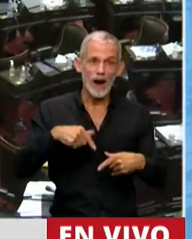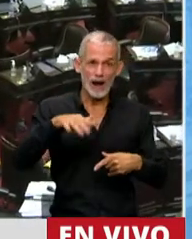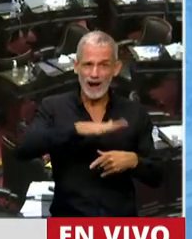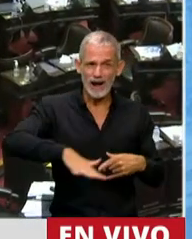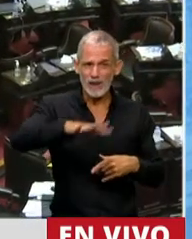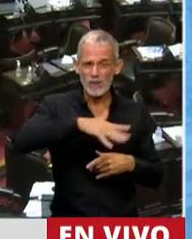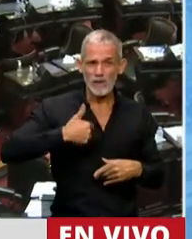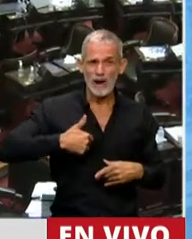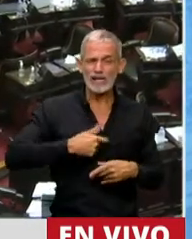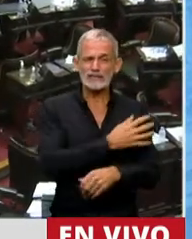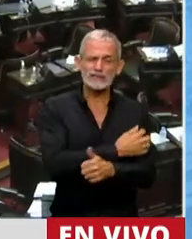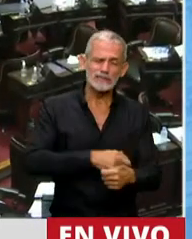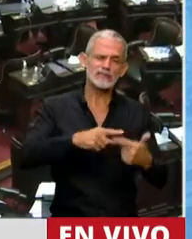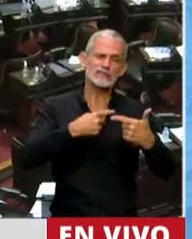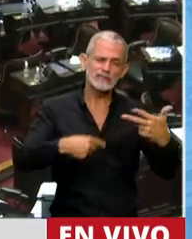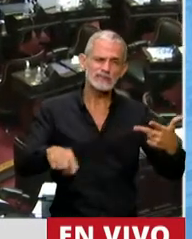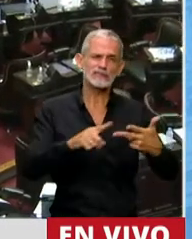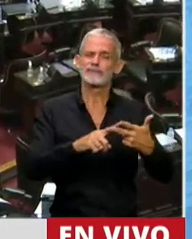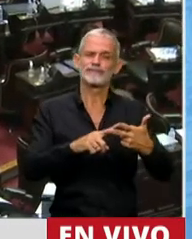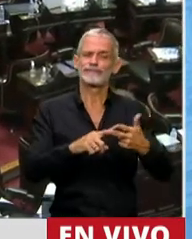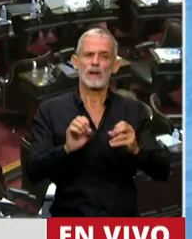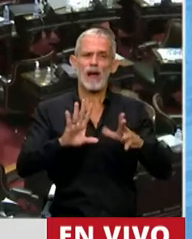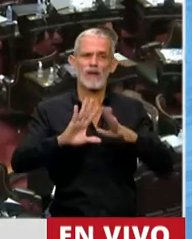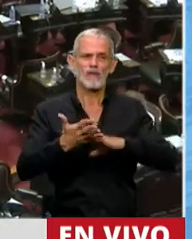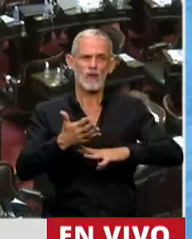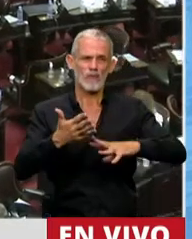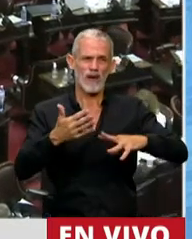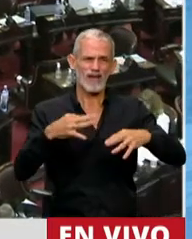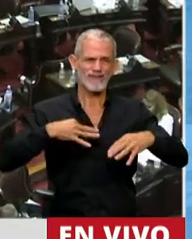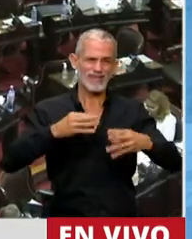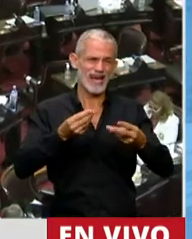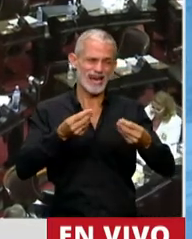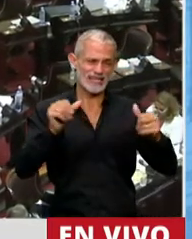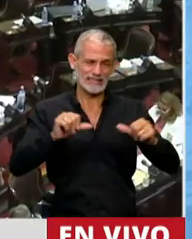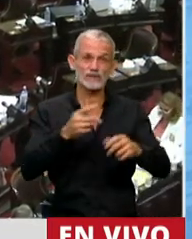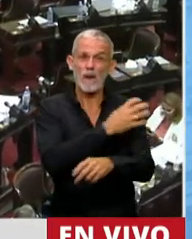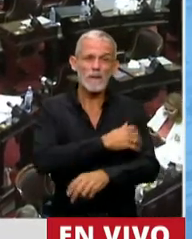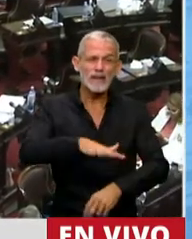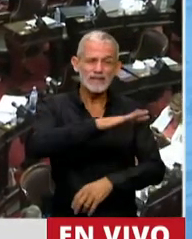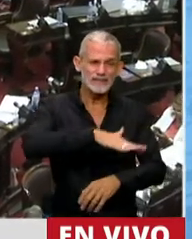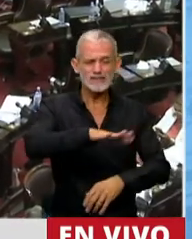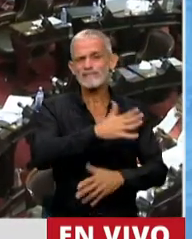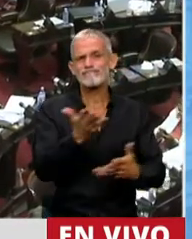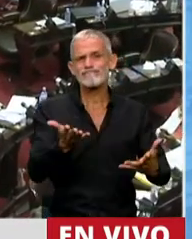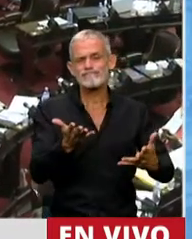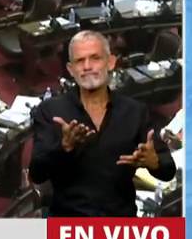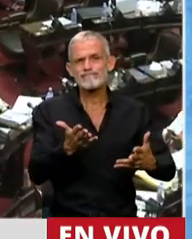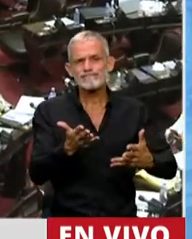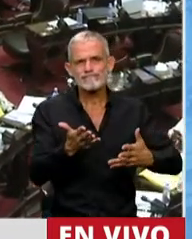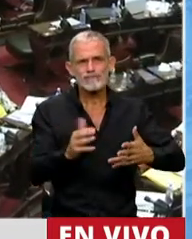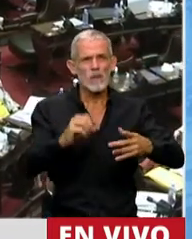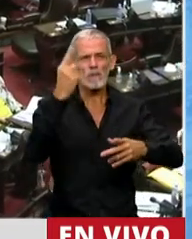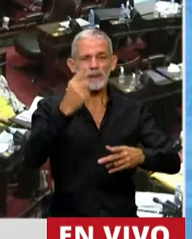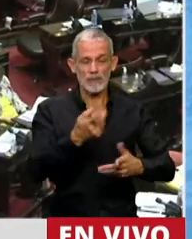pueblo por la miseria, la pobreza y las malas condiciones de vida. Los habitantes de la villa y barrios humildes fueron los que